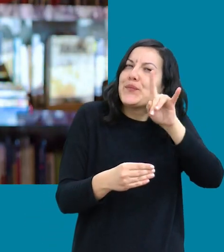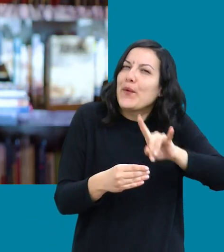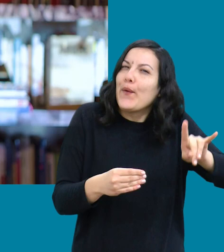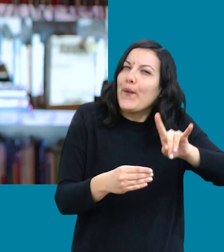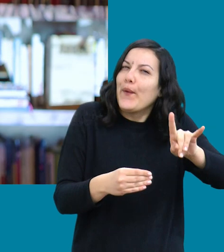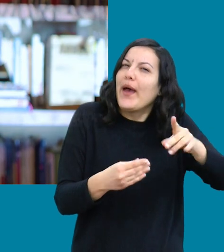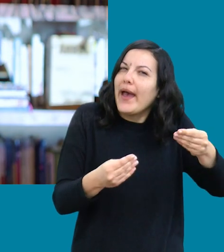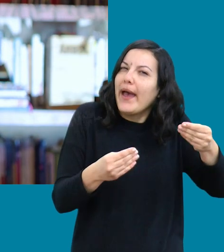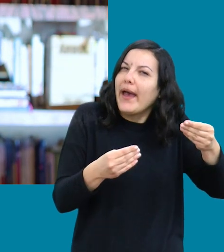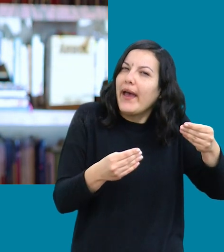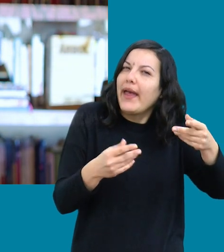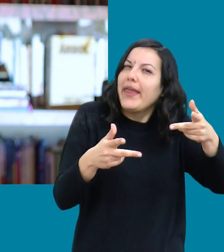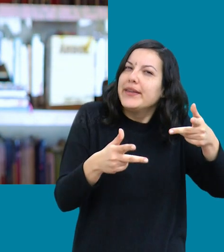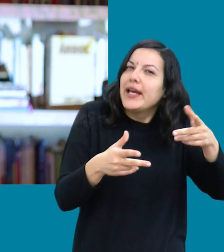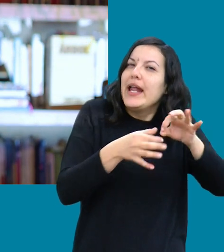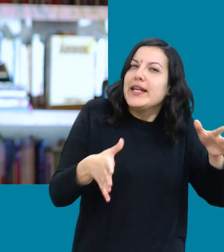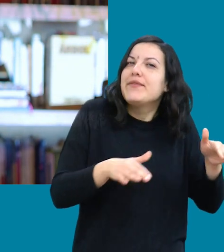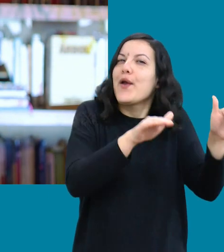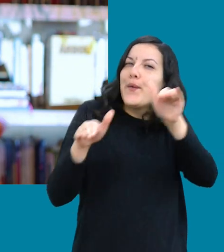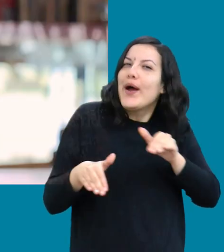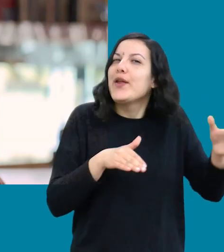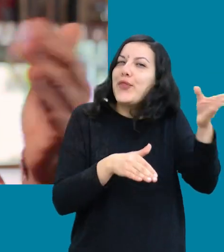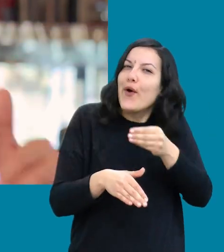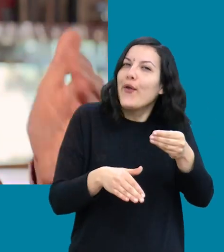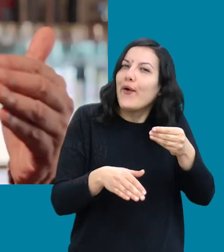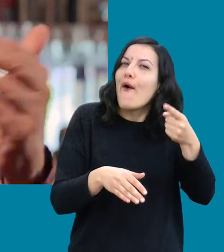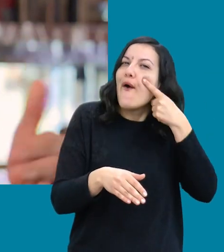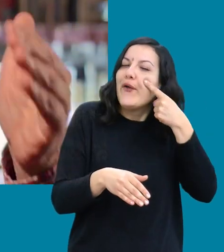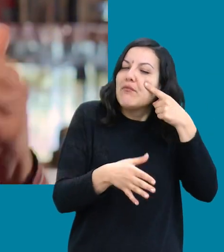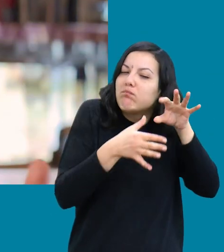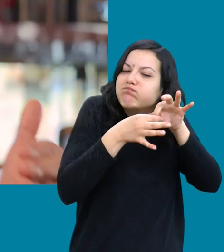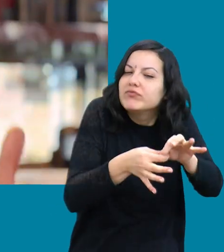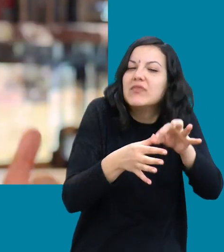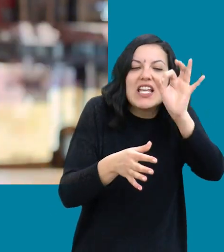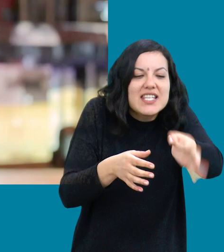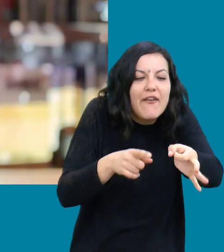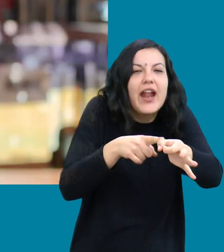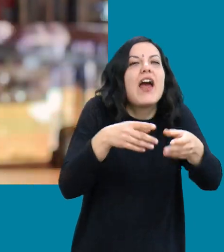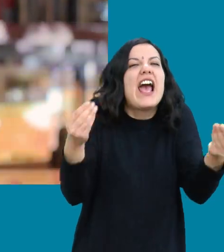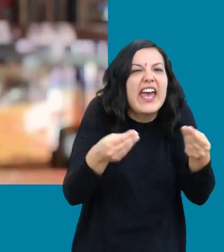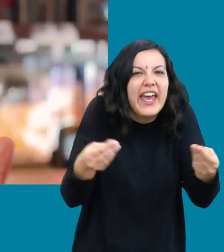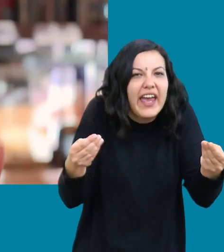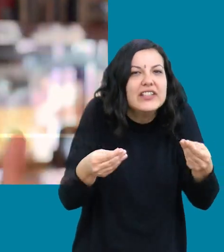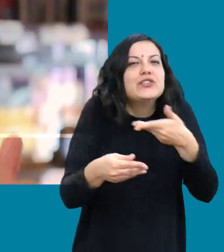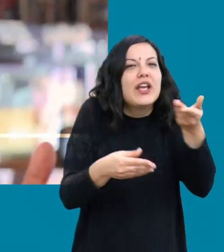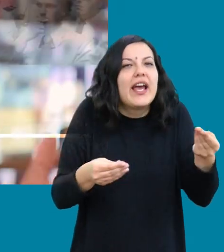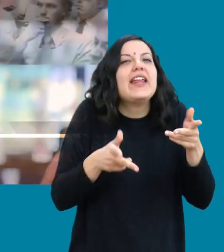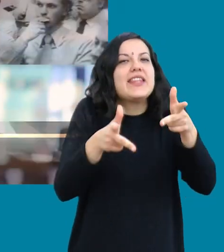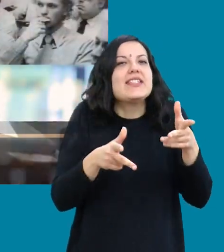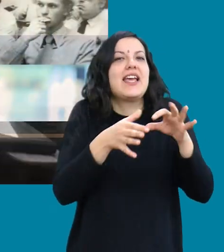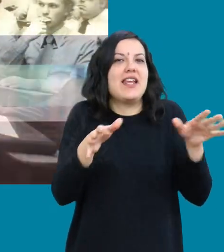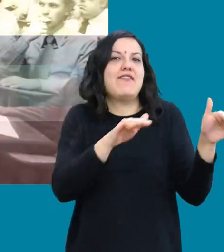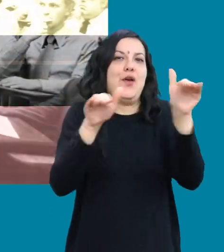de que somos todos libres, iguales frente al saber, porque la constitución de lo que llamamos el saber en una sociedad es la que dice que todos